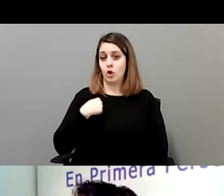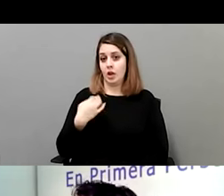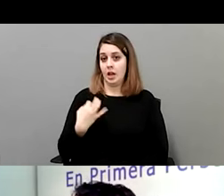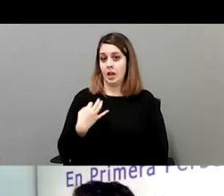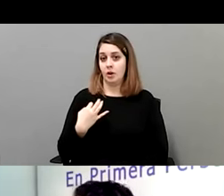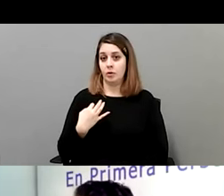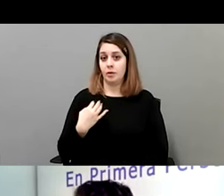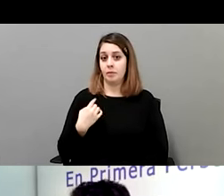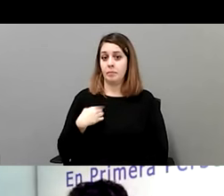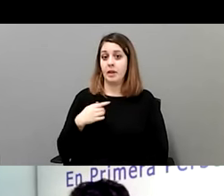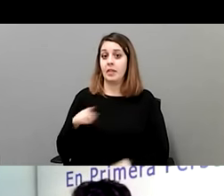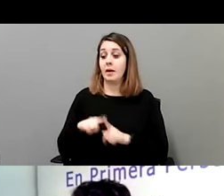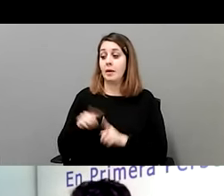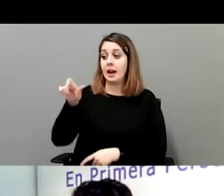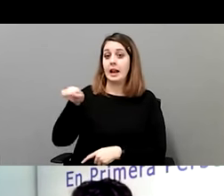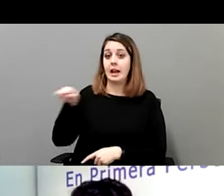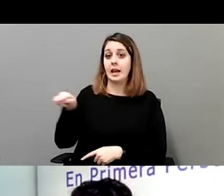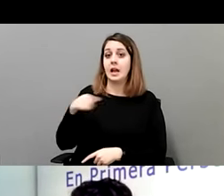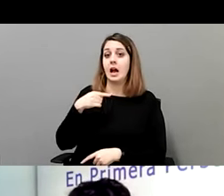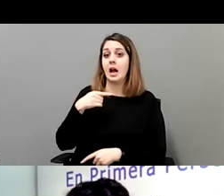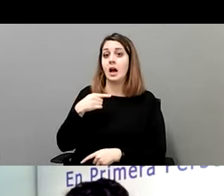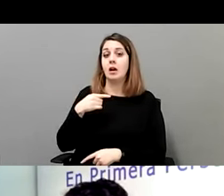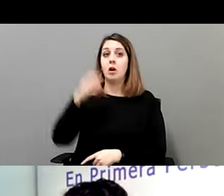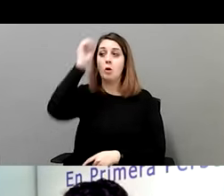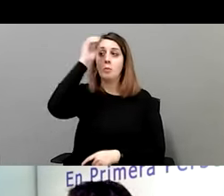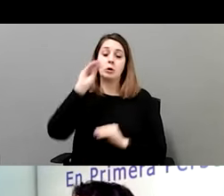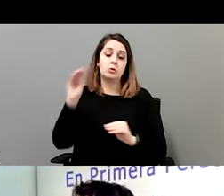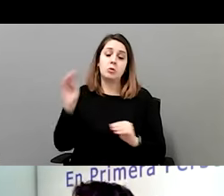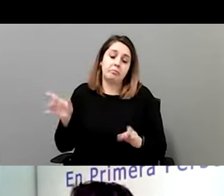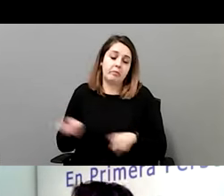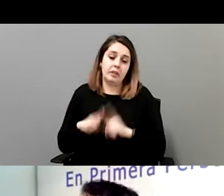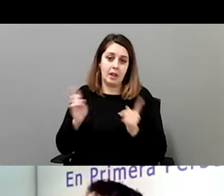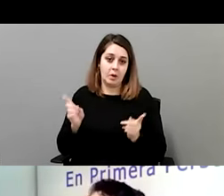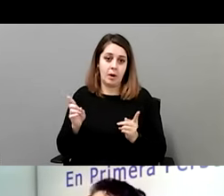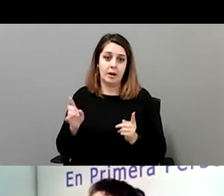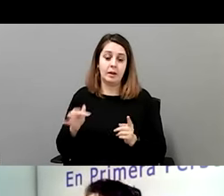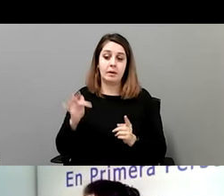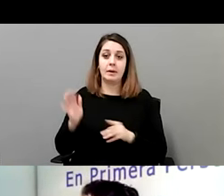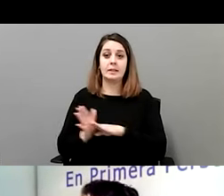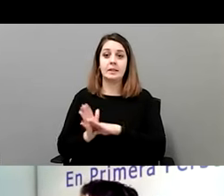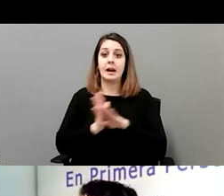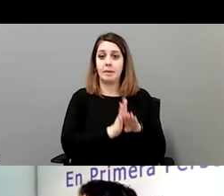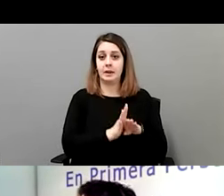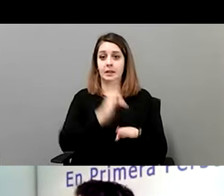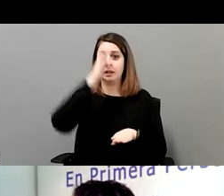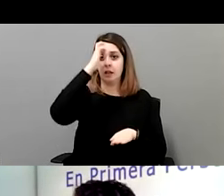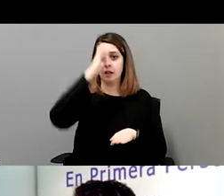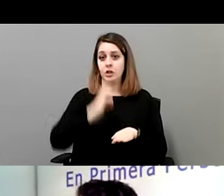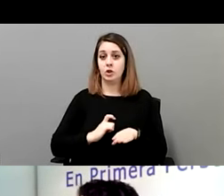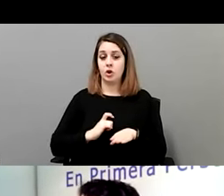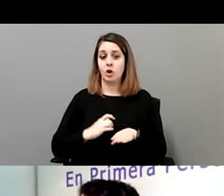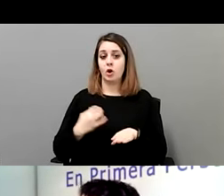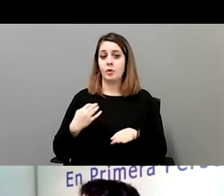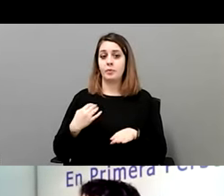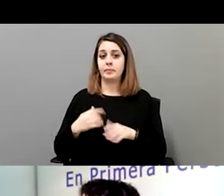a ella no le parezca bien. Y otra cosa, yo no tengo que